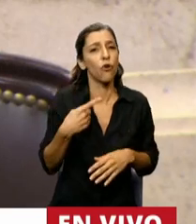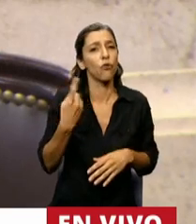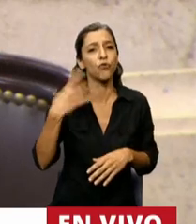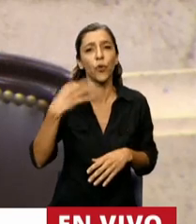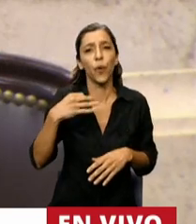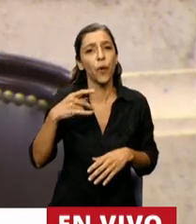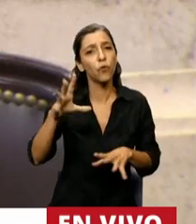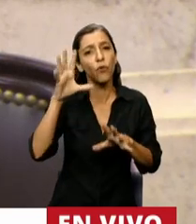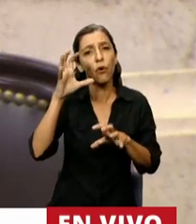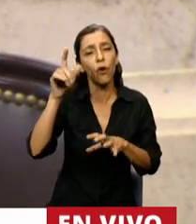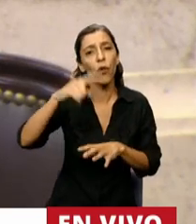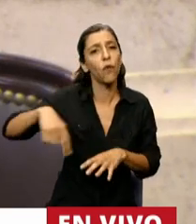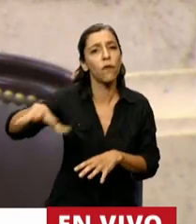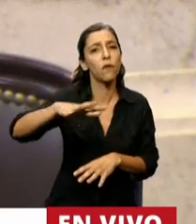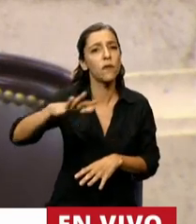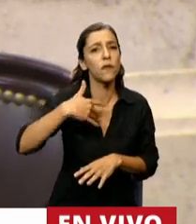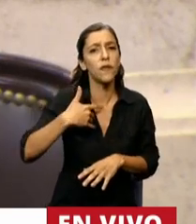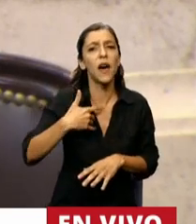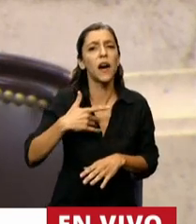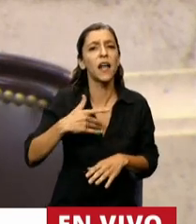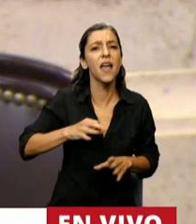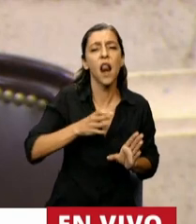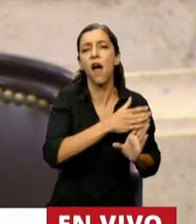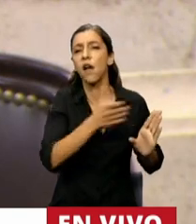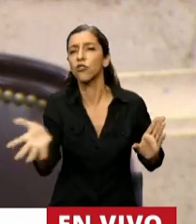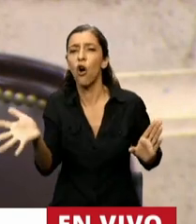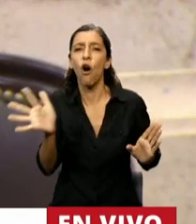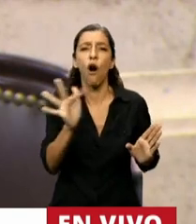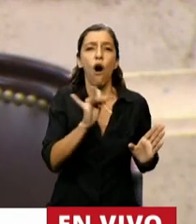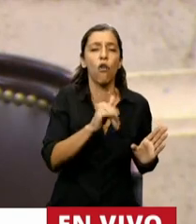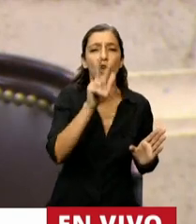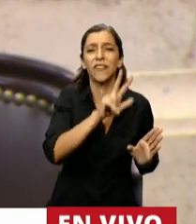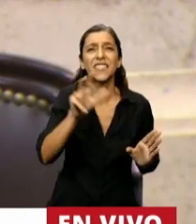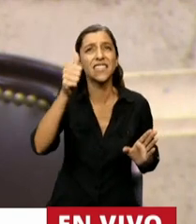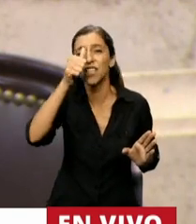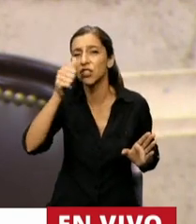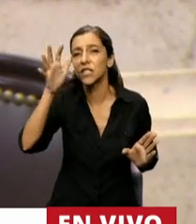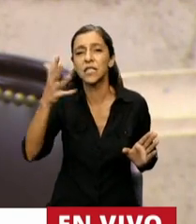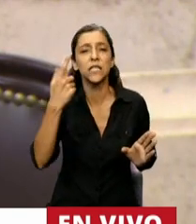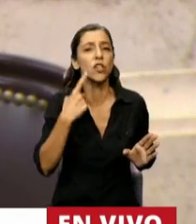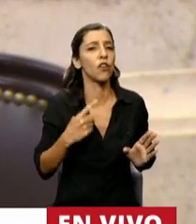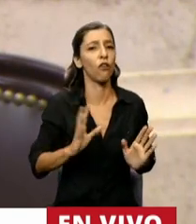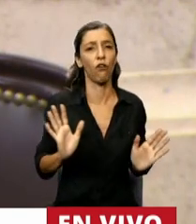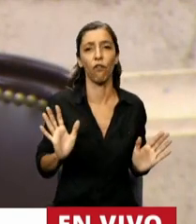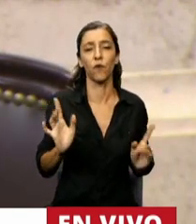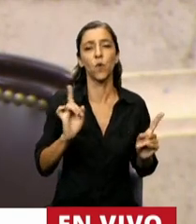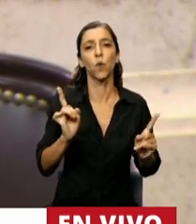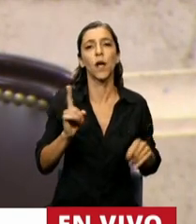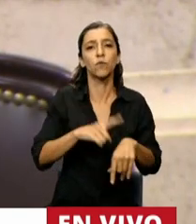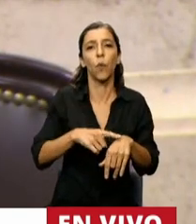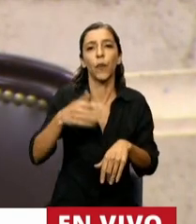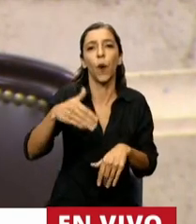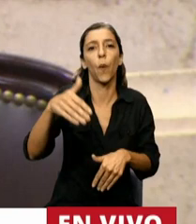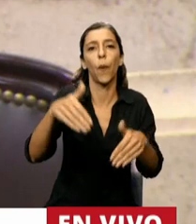elecciones o sesiones maratónicas como esta. Muchos dicen o están preocupados porque no hay cámaras de